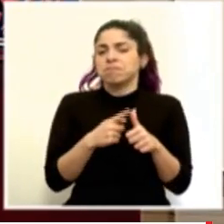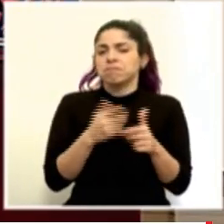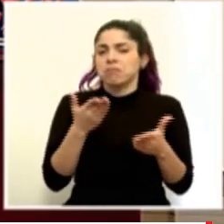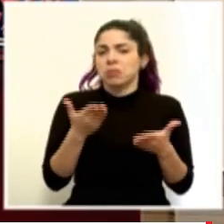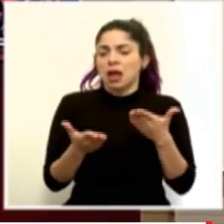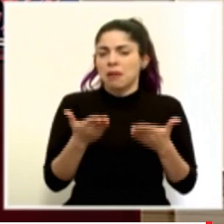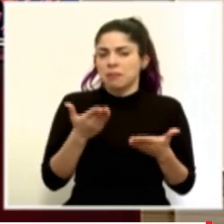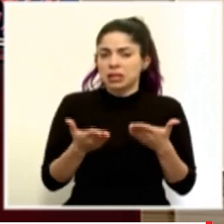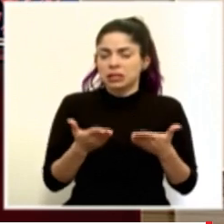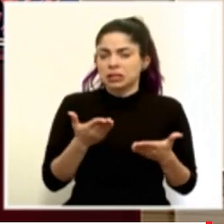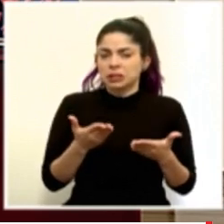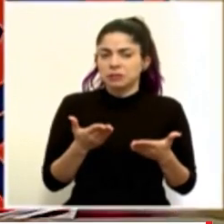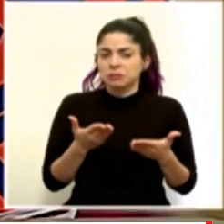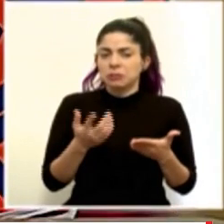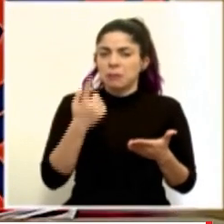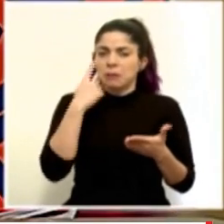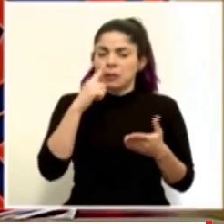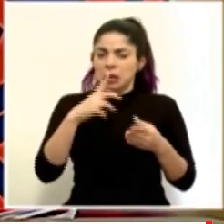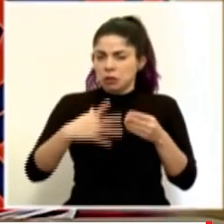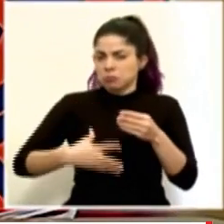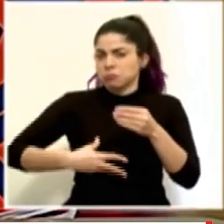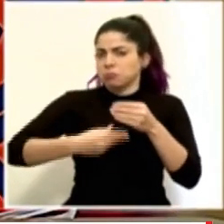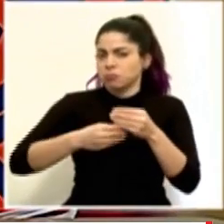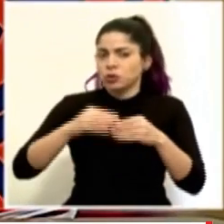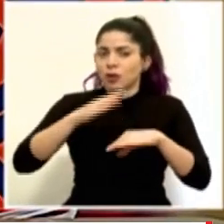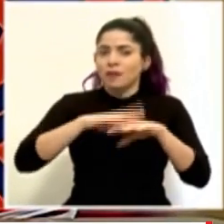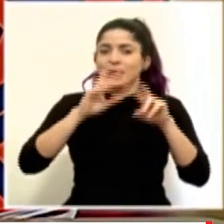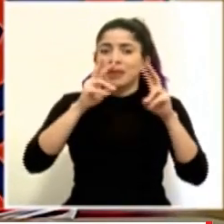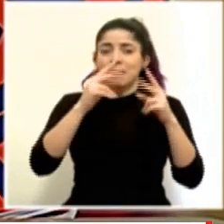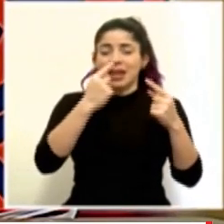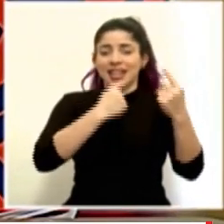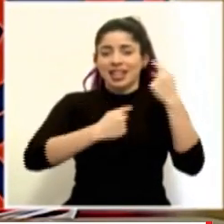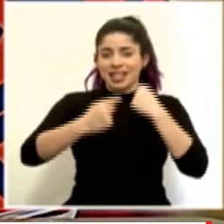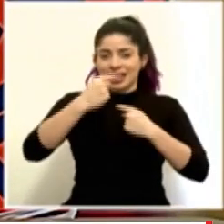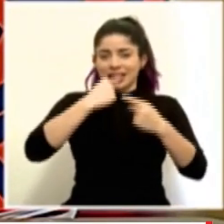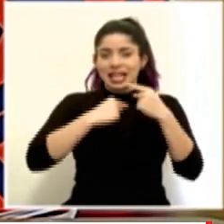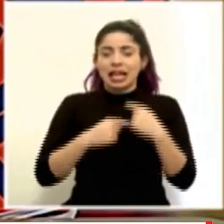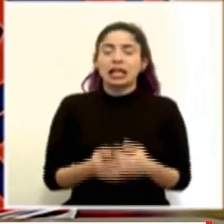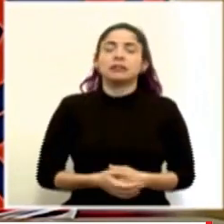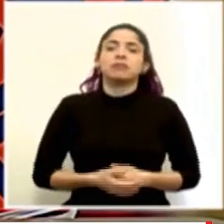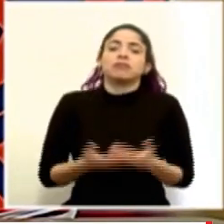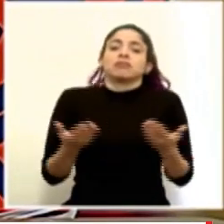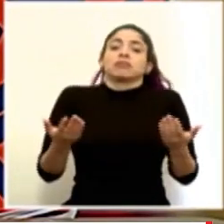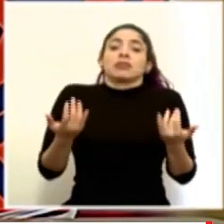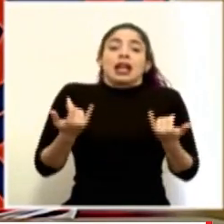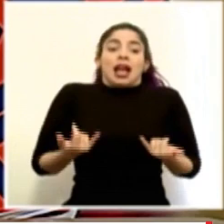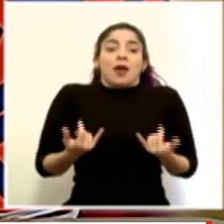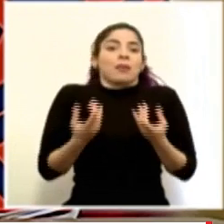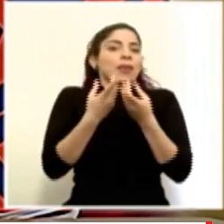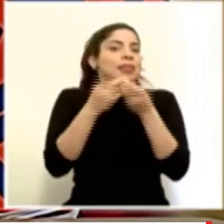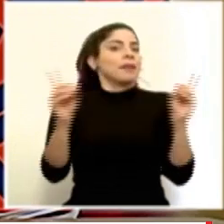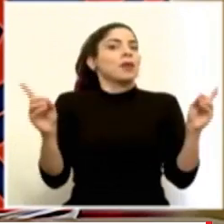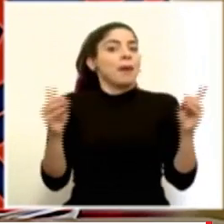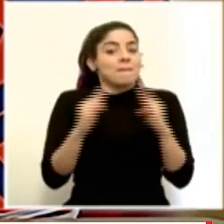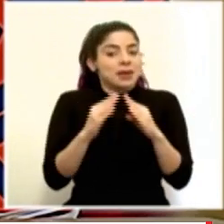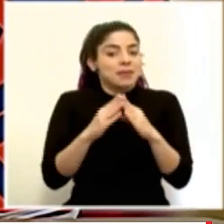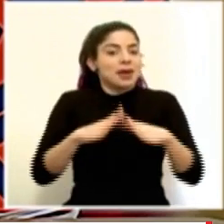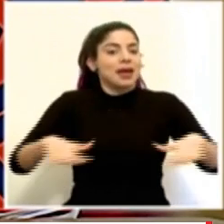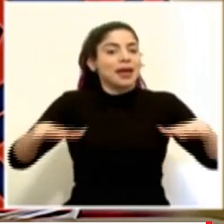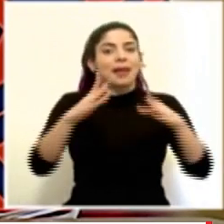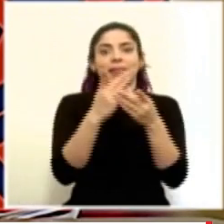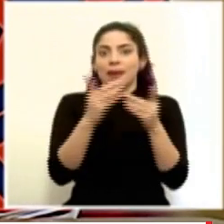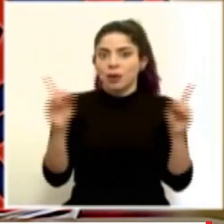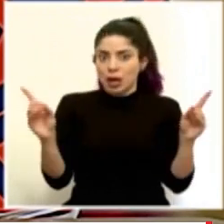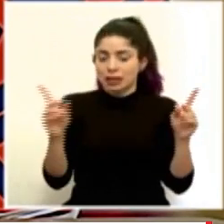para aportar algo sobre el tema de las críticas. Bueno, vivimos en una democracia con